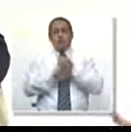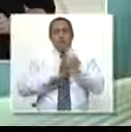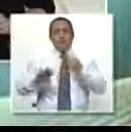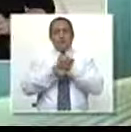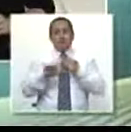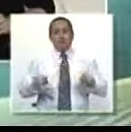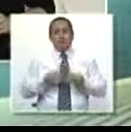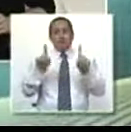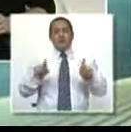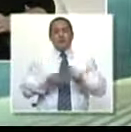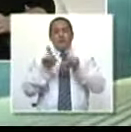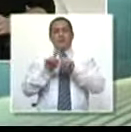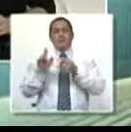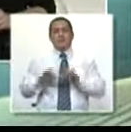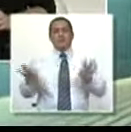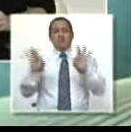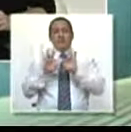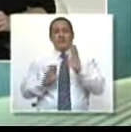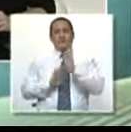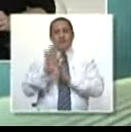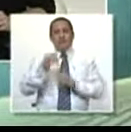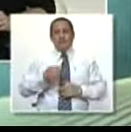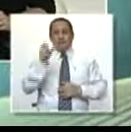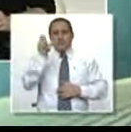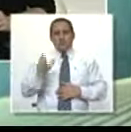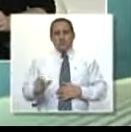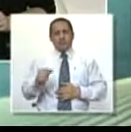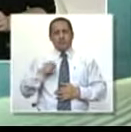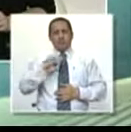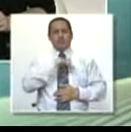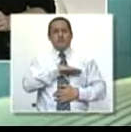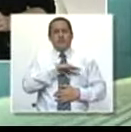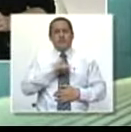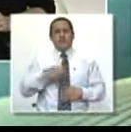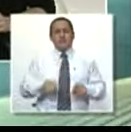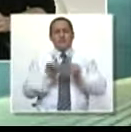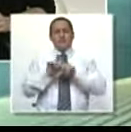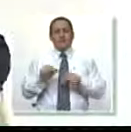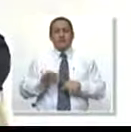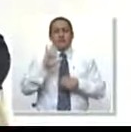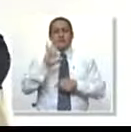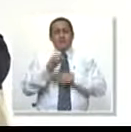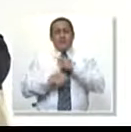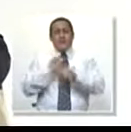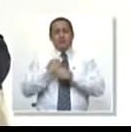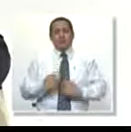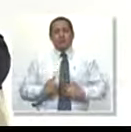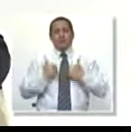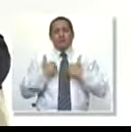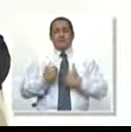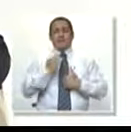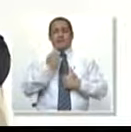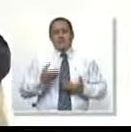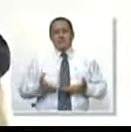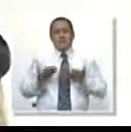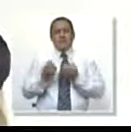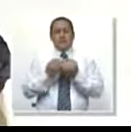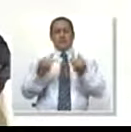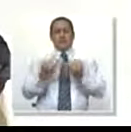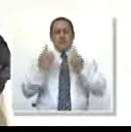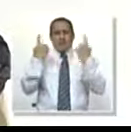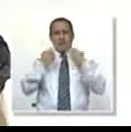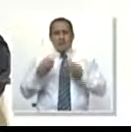lo básico no lo que ti pero también es importante el desarrollo de las desabilidades sociales entonces en los tres primeros años de la vida se gestan